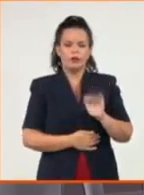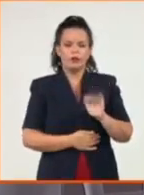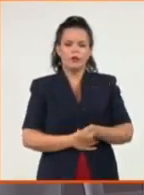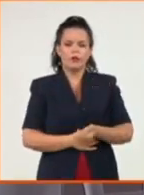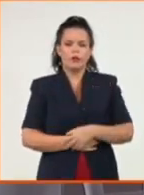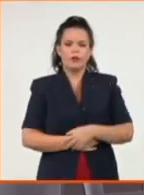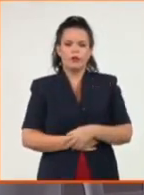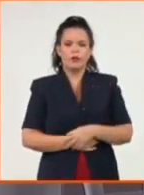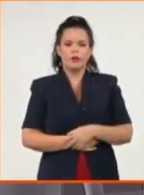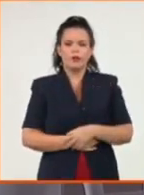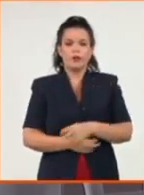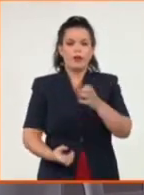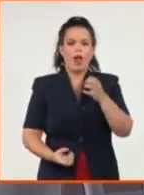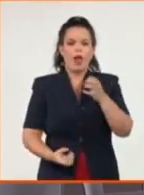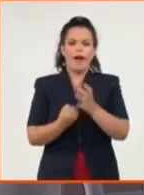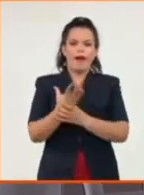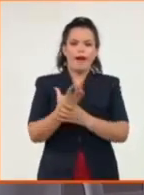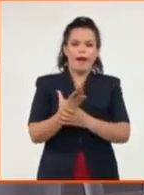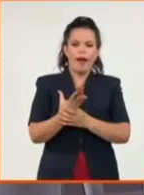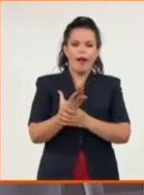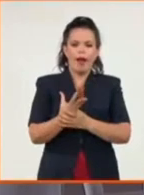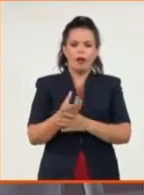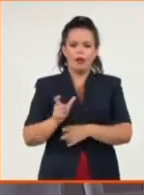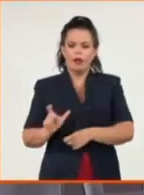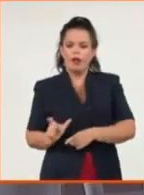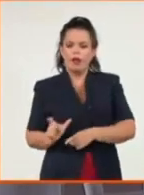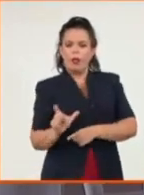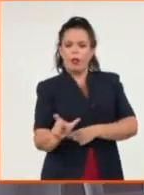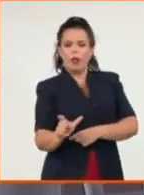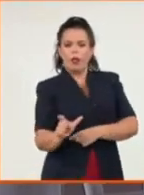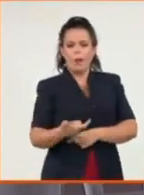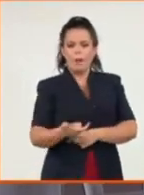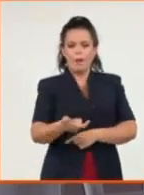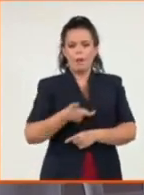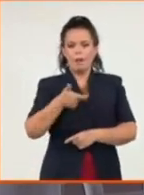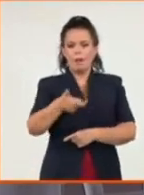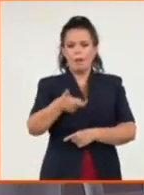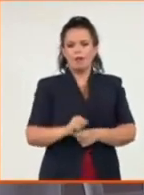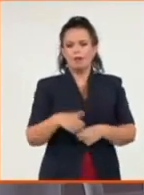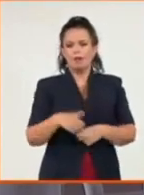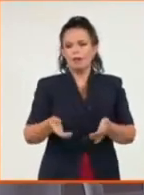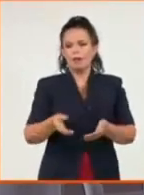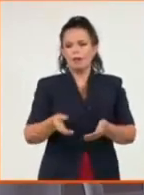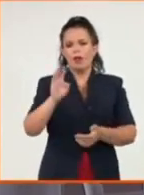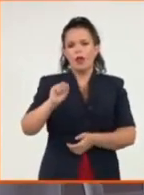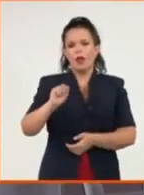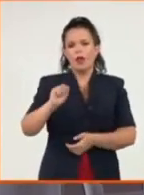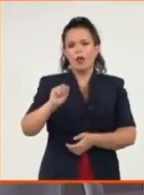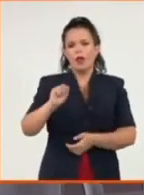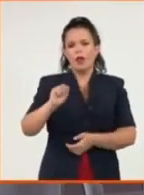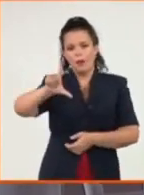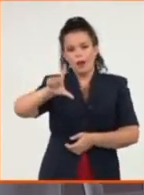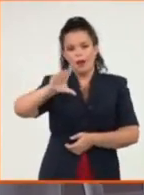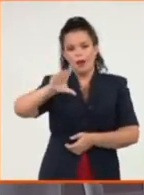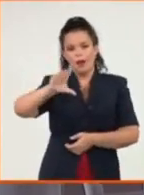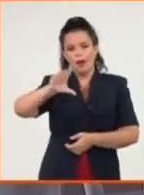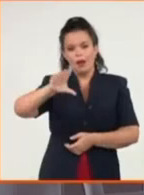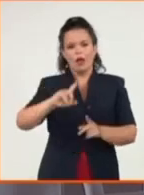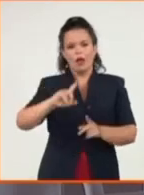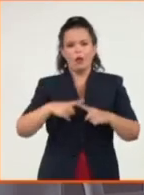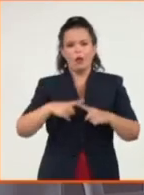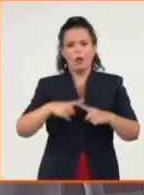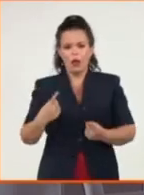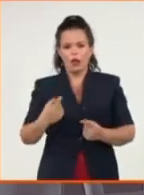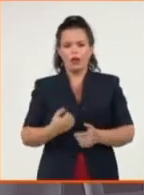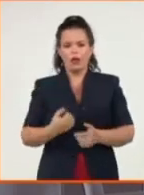creación de una cuenta en moneda libremente convertibles de uso exclusivo con el objetivo de brindar la opción de contratar una